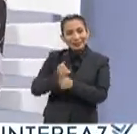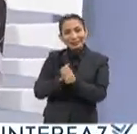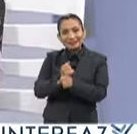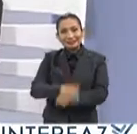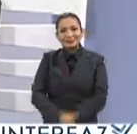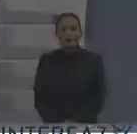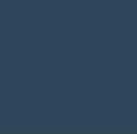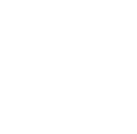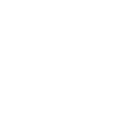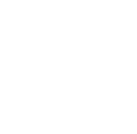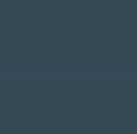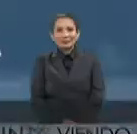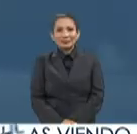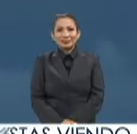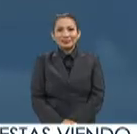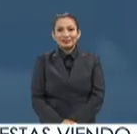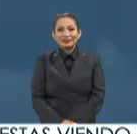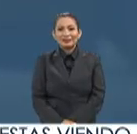reportaje.